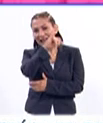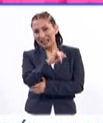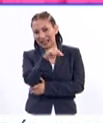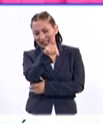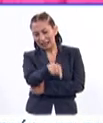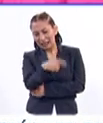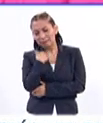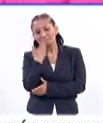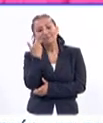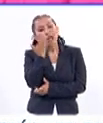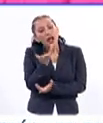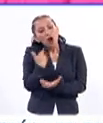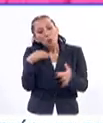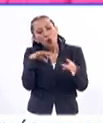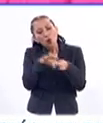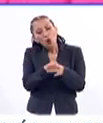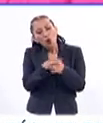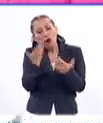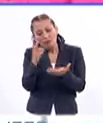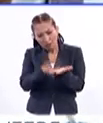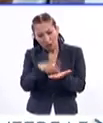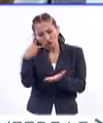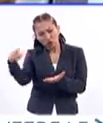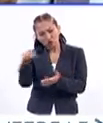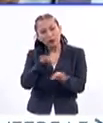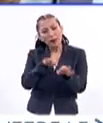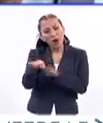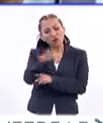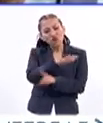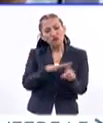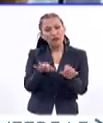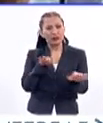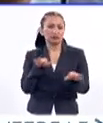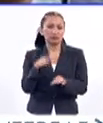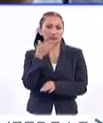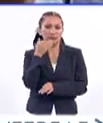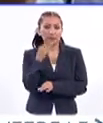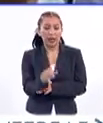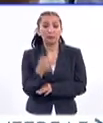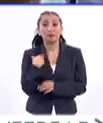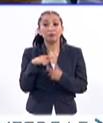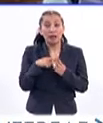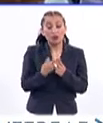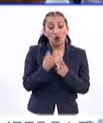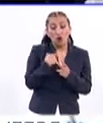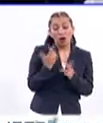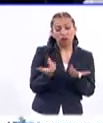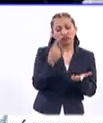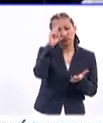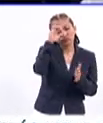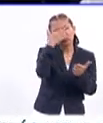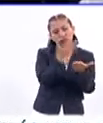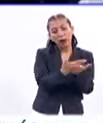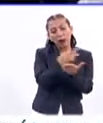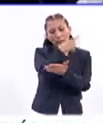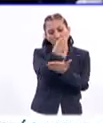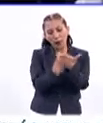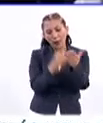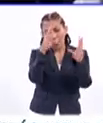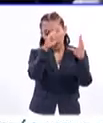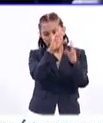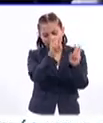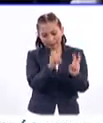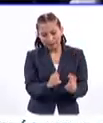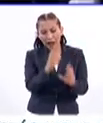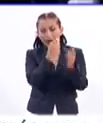Lenguas Indígenas en busca de un marco que avale su trabajo y condiciones laborales. De manera inicial surgió la propuesta de un plan de estudios que